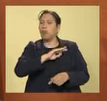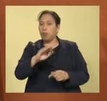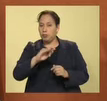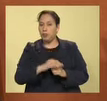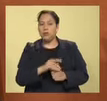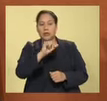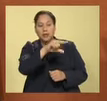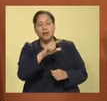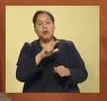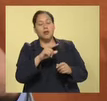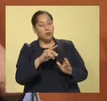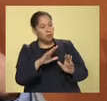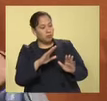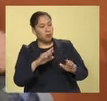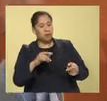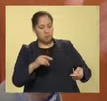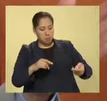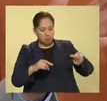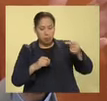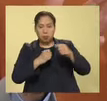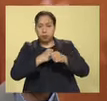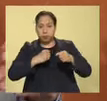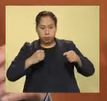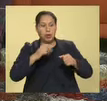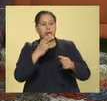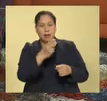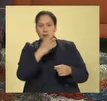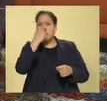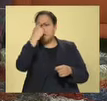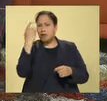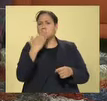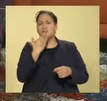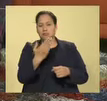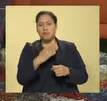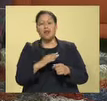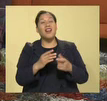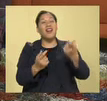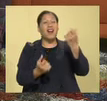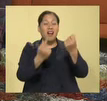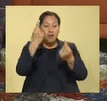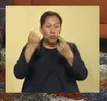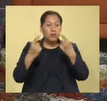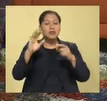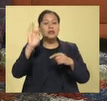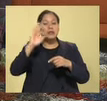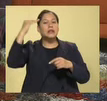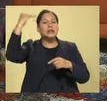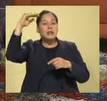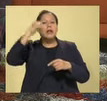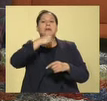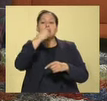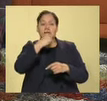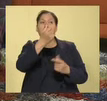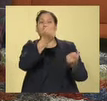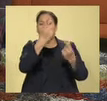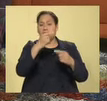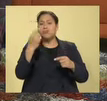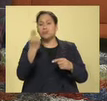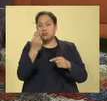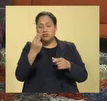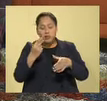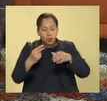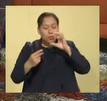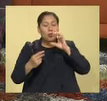y generalmente esto remite fácilmente. Hay algunos casos que en edad adulta todavía